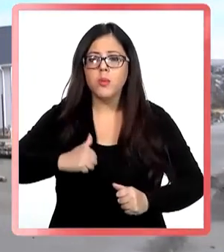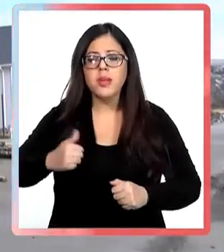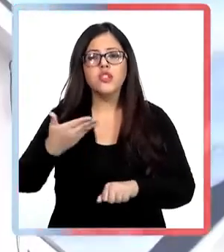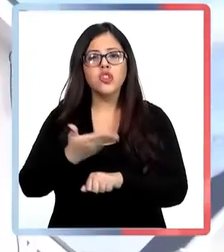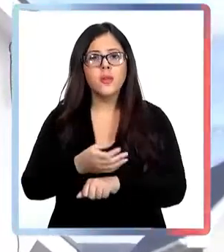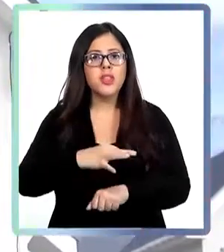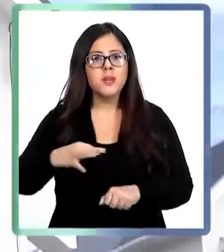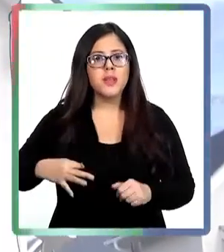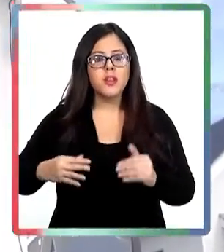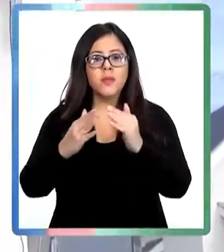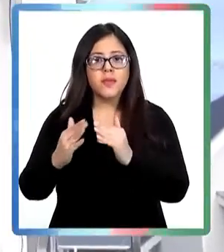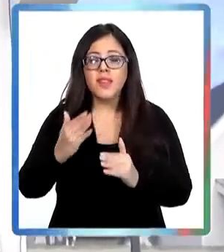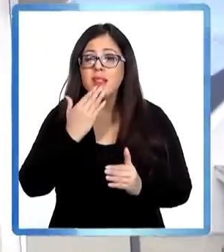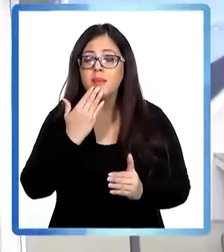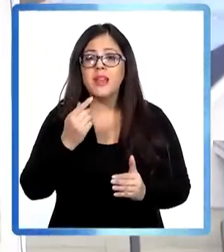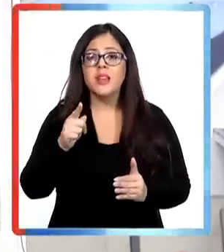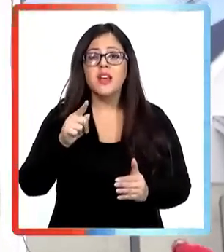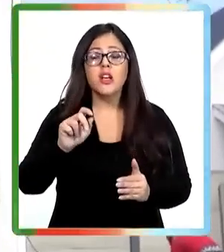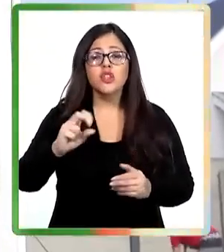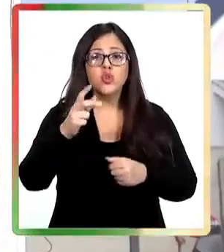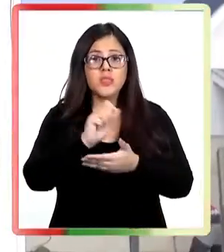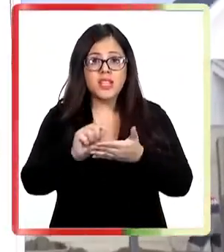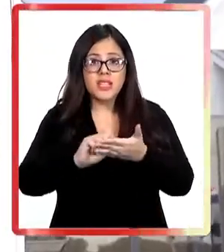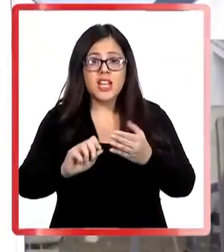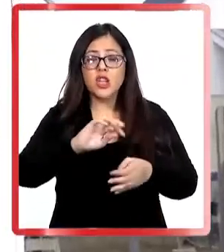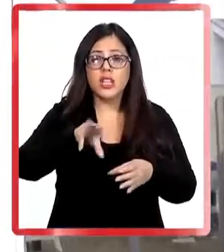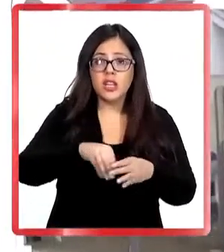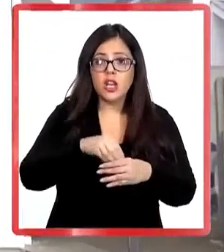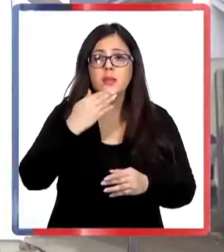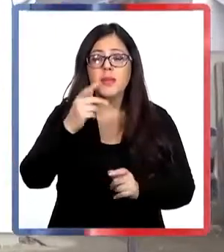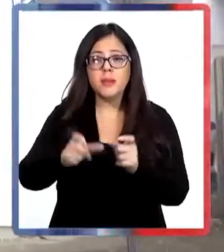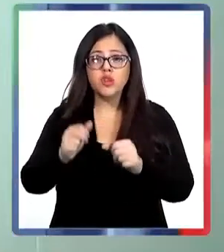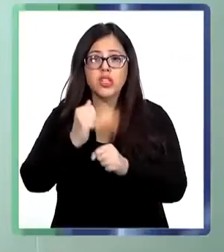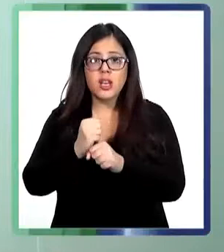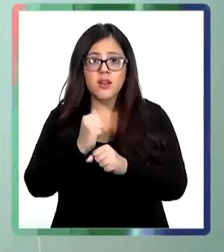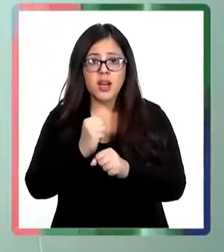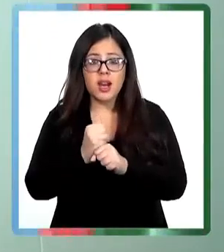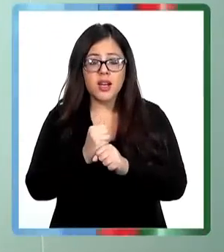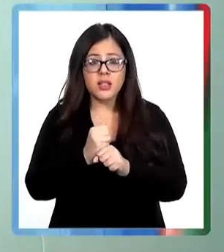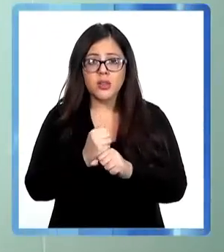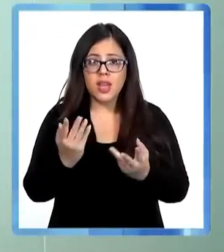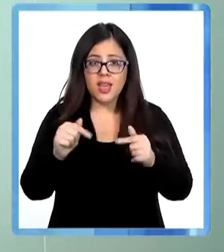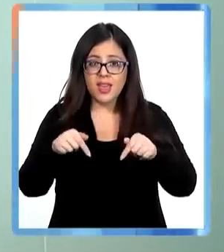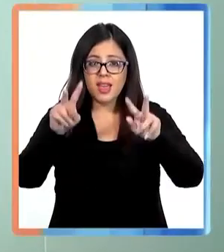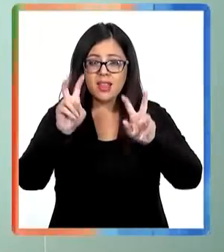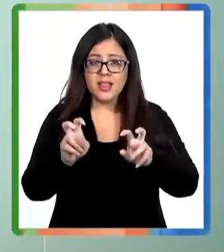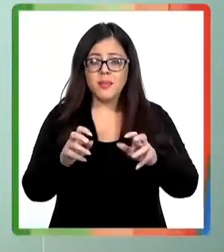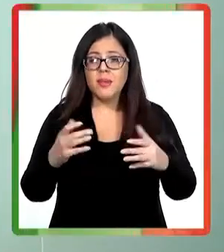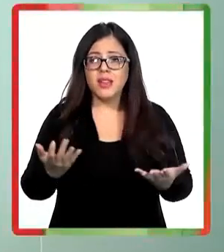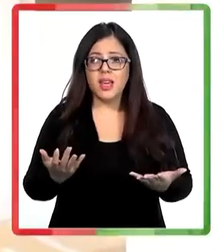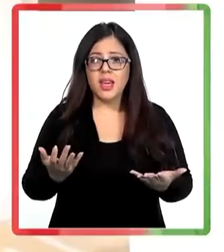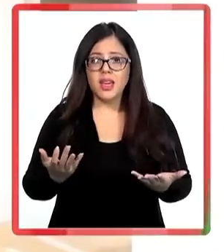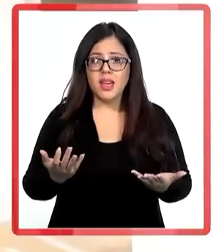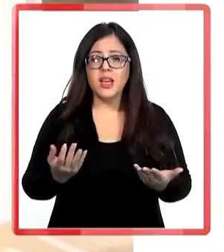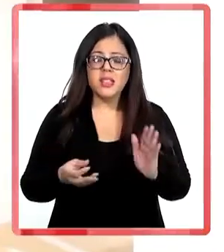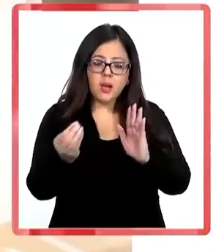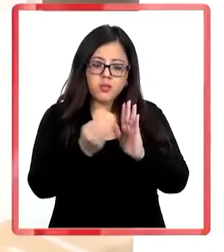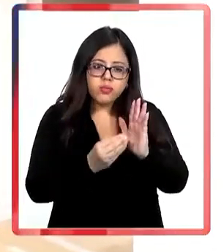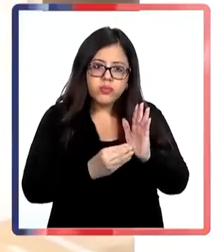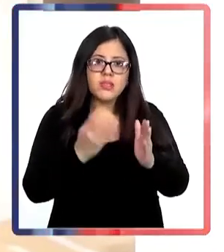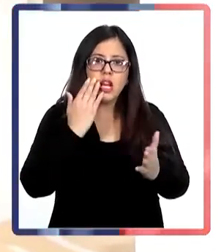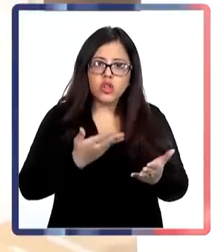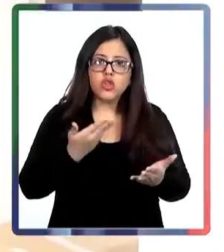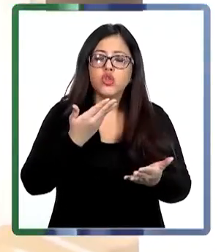pedido al ministro de Vivienda, al subsecretario del Interior y a quienes están trabajando en este tema, es de que establezcamos